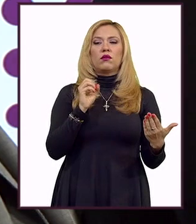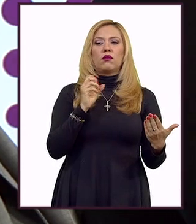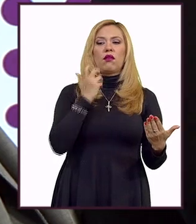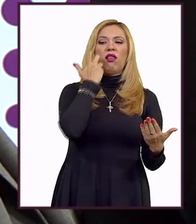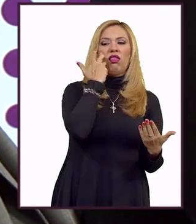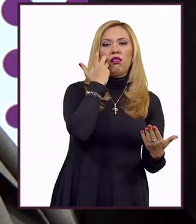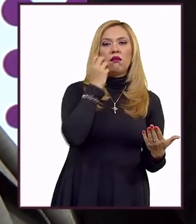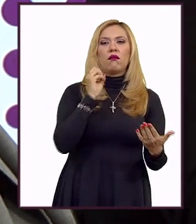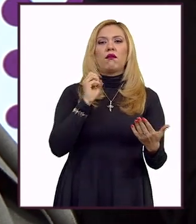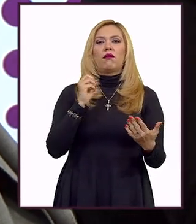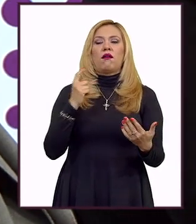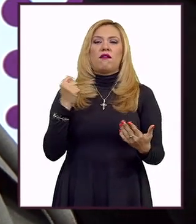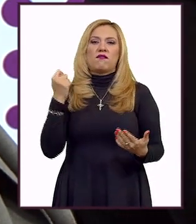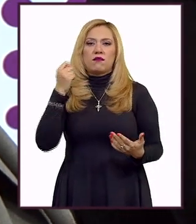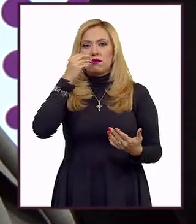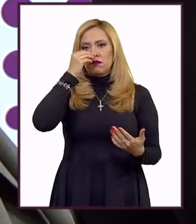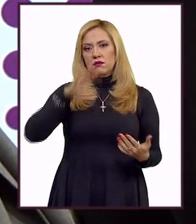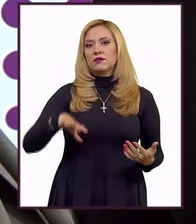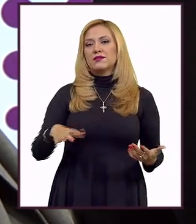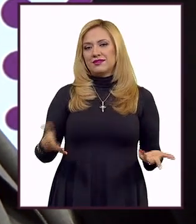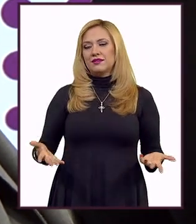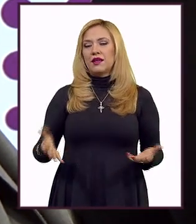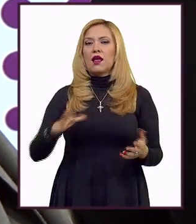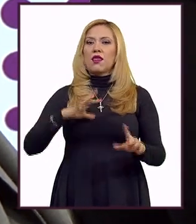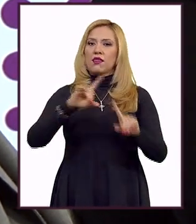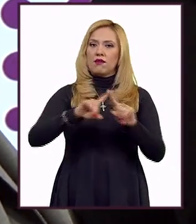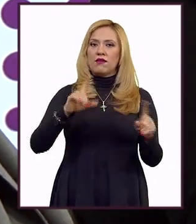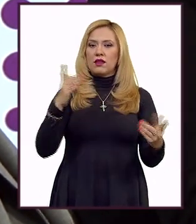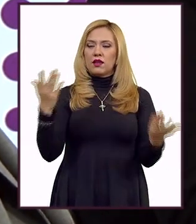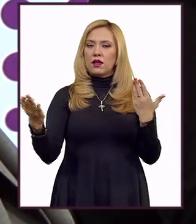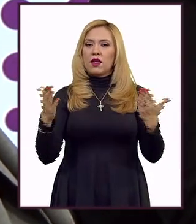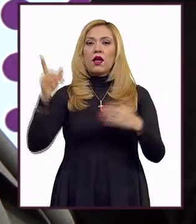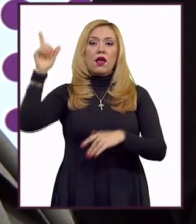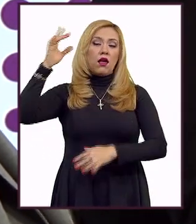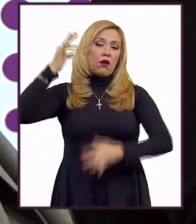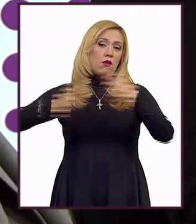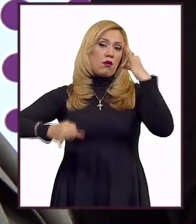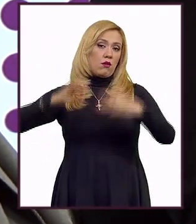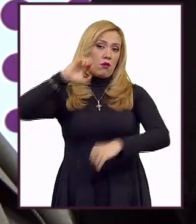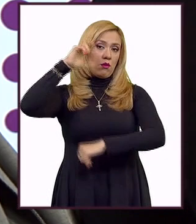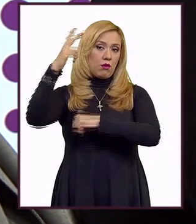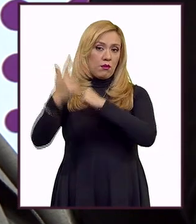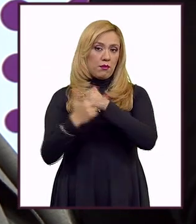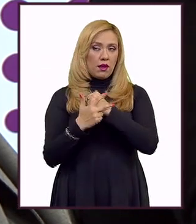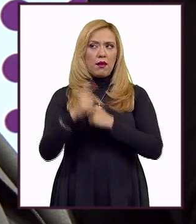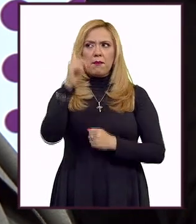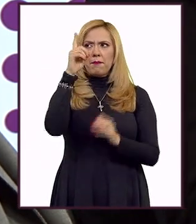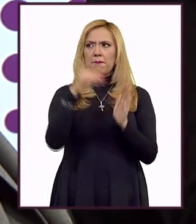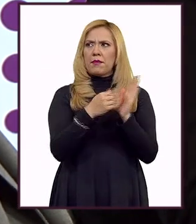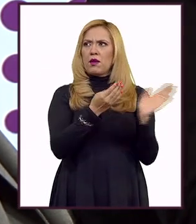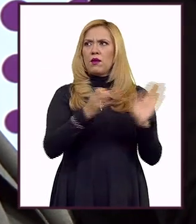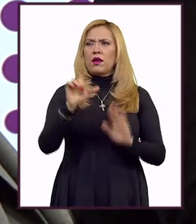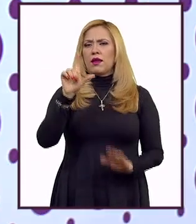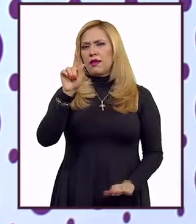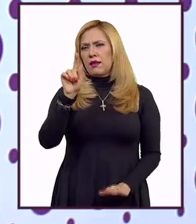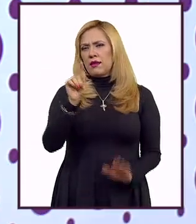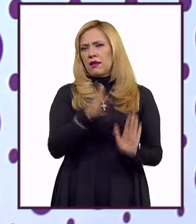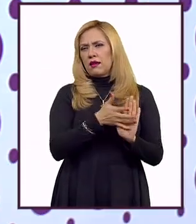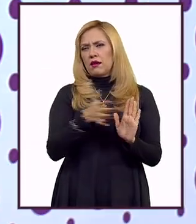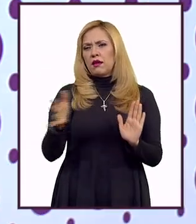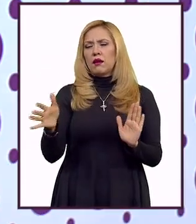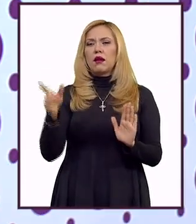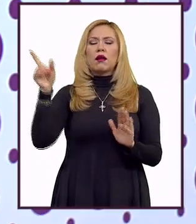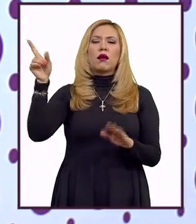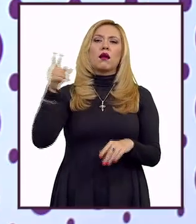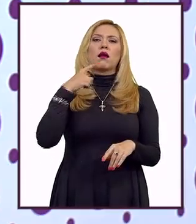hay diferentes posturas, ¿no? Por ejemplo, en el Tribunal Europeo, en 1970, por ahí, se